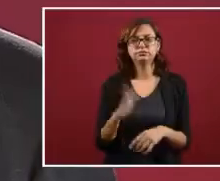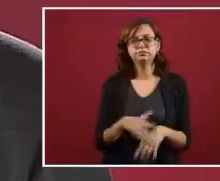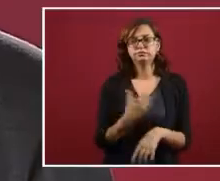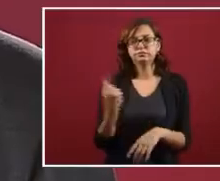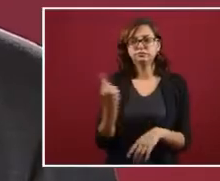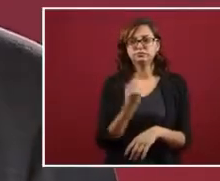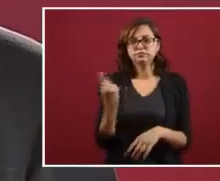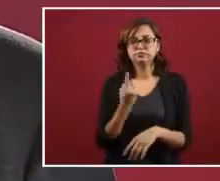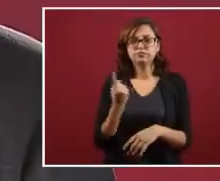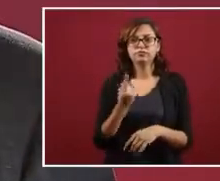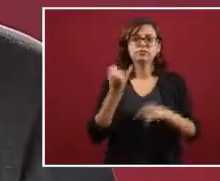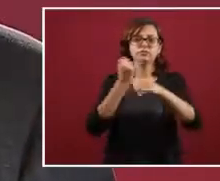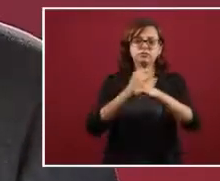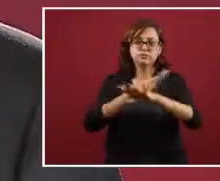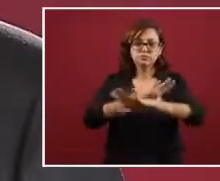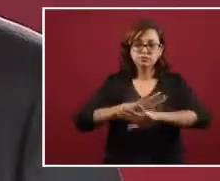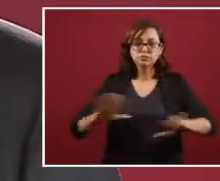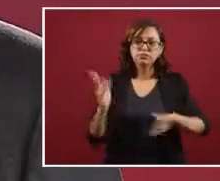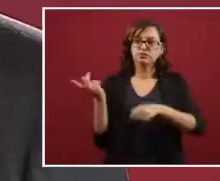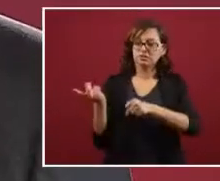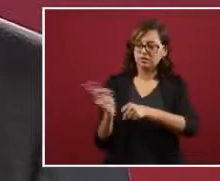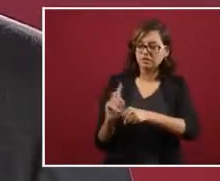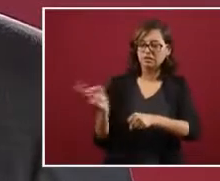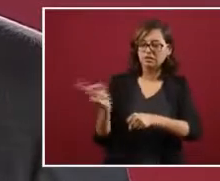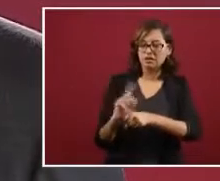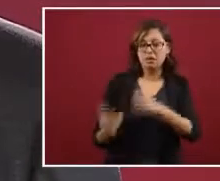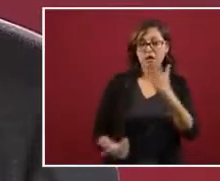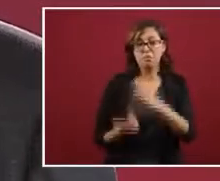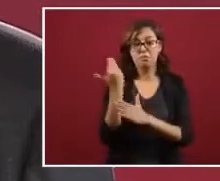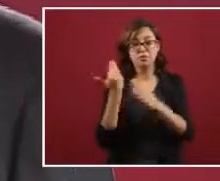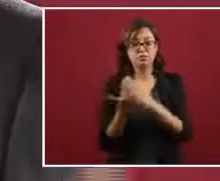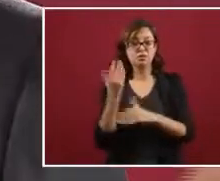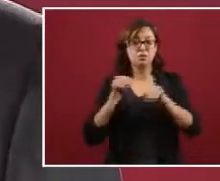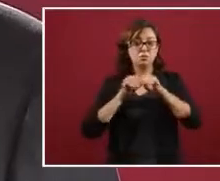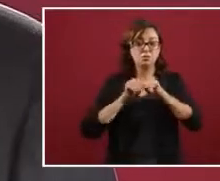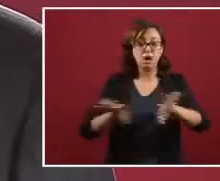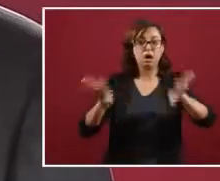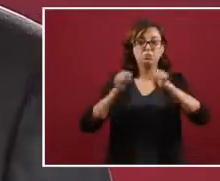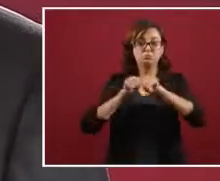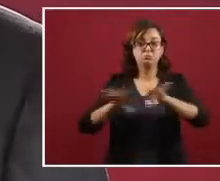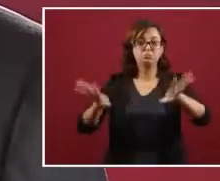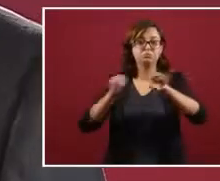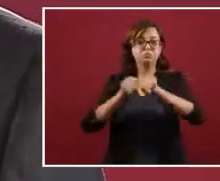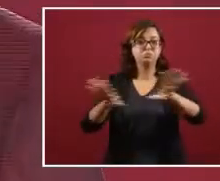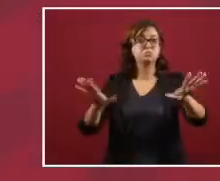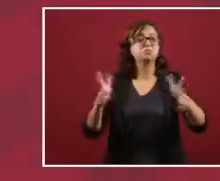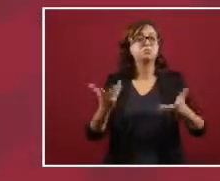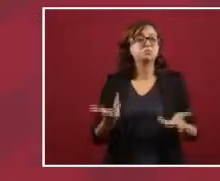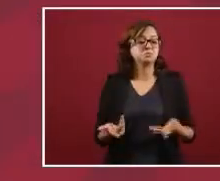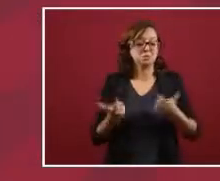estar informando todos los días en la mañana no nos cuesta